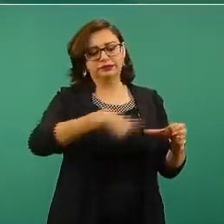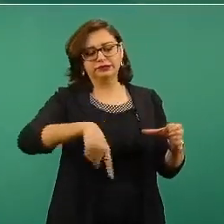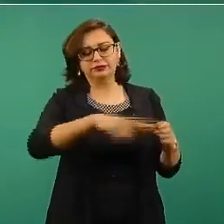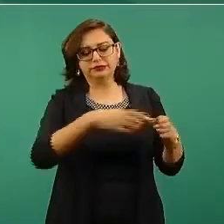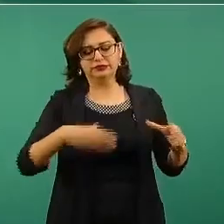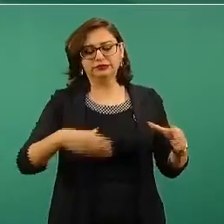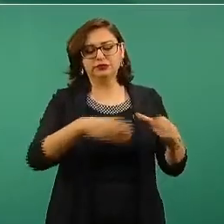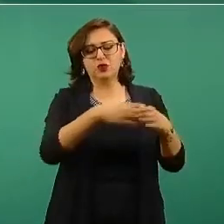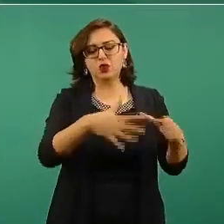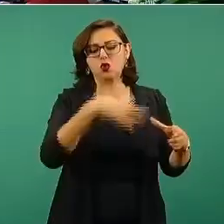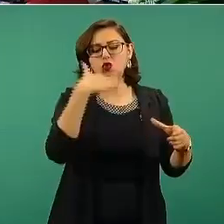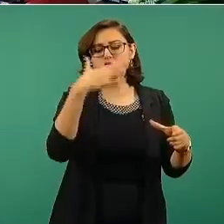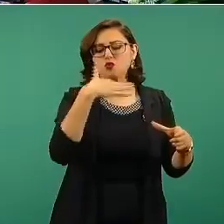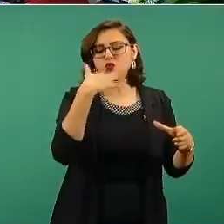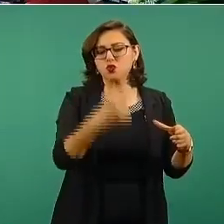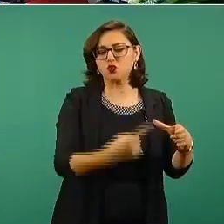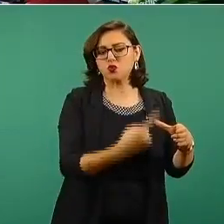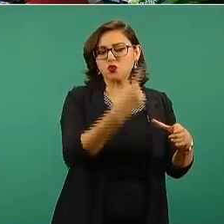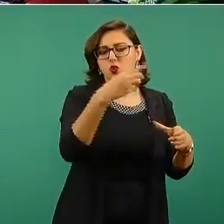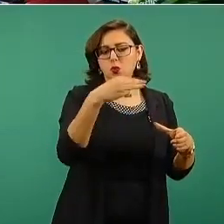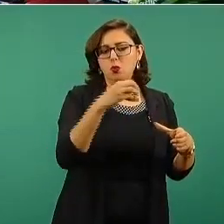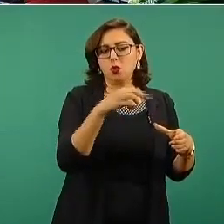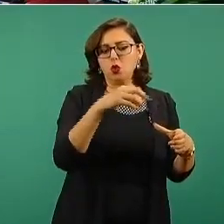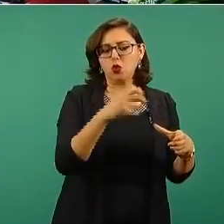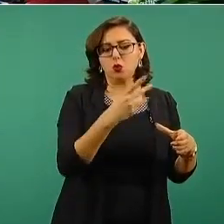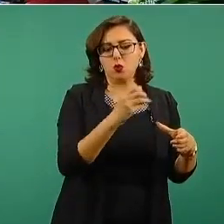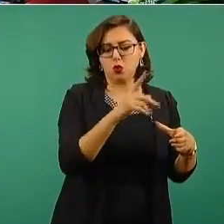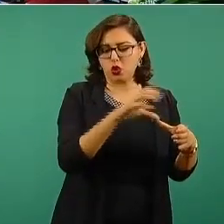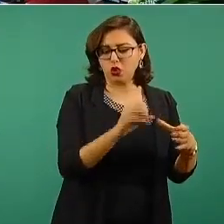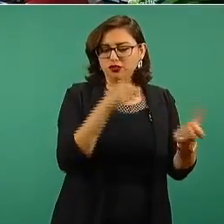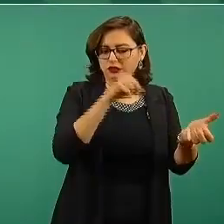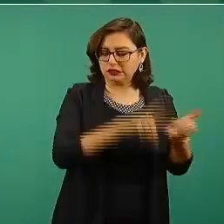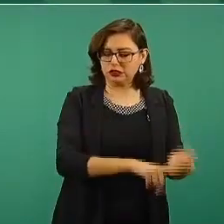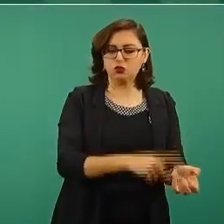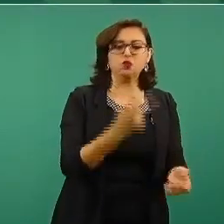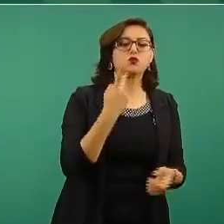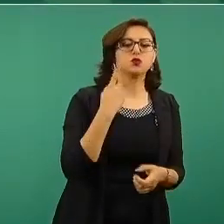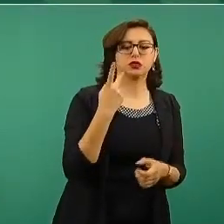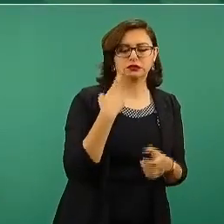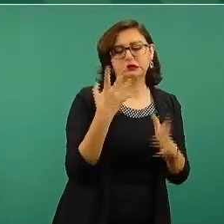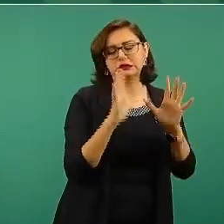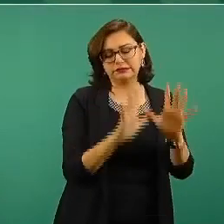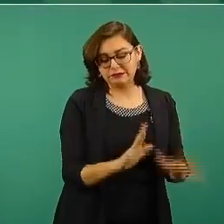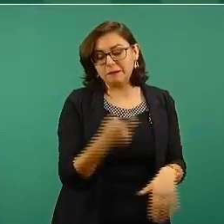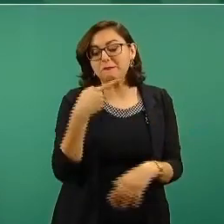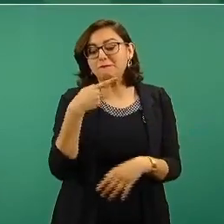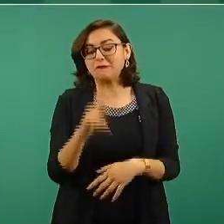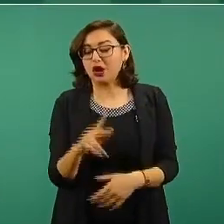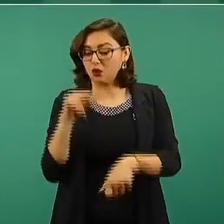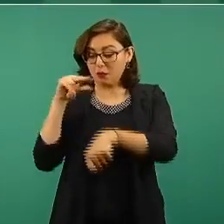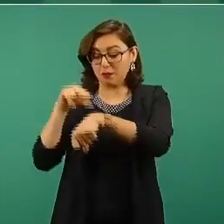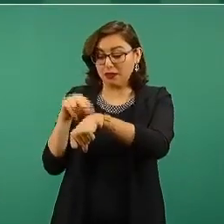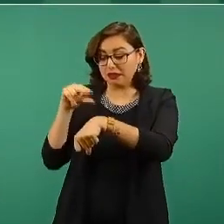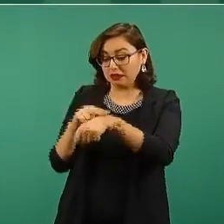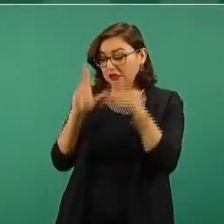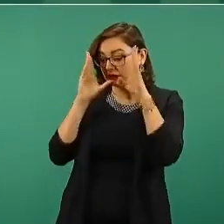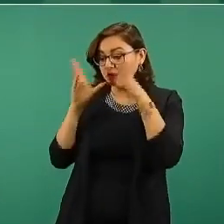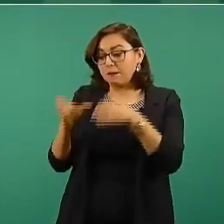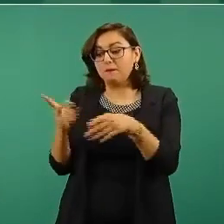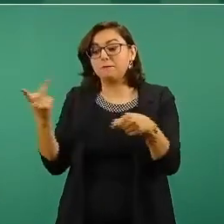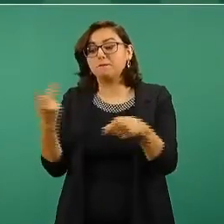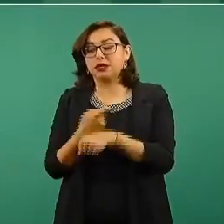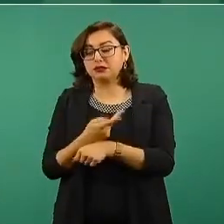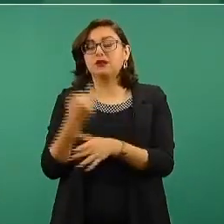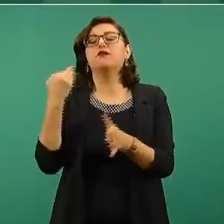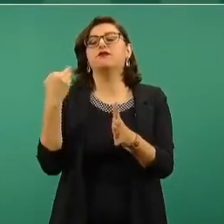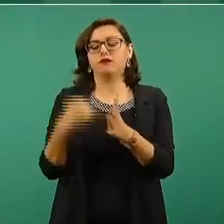monopolio. Fuera de la política es la necesidad de contar con esos medicamentos porque tenemos déficits, y